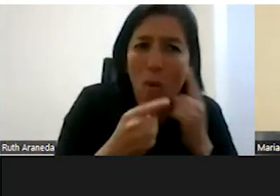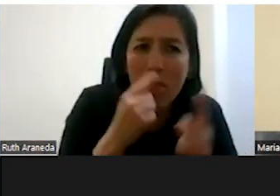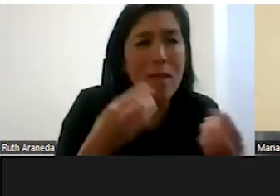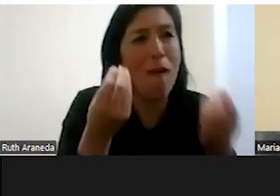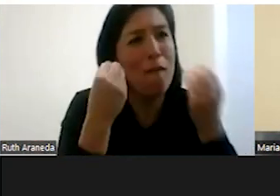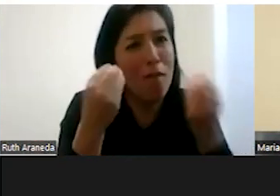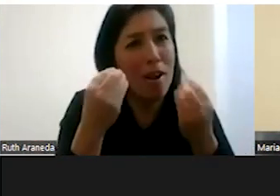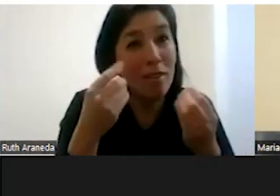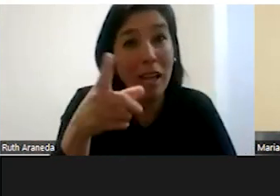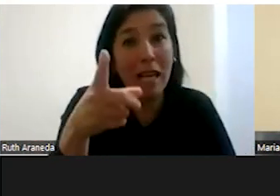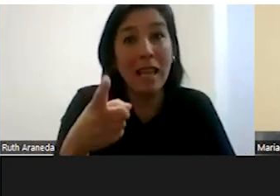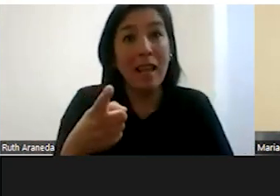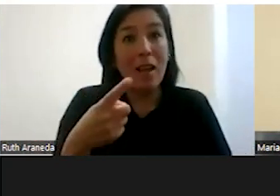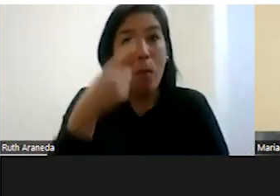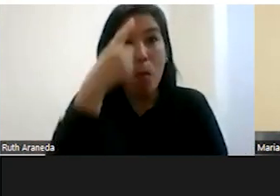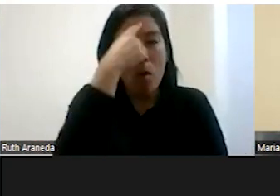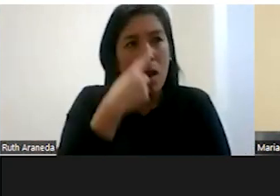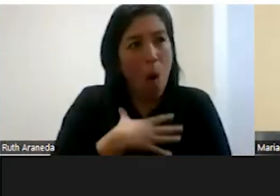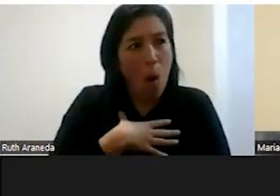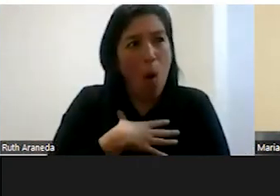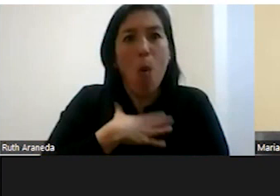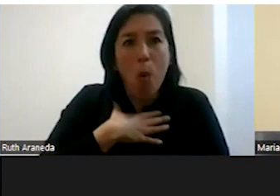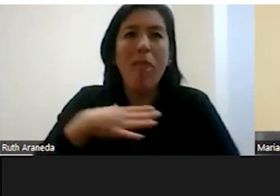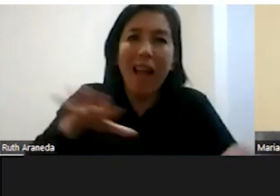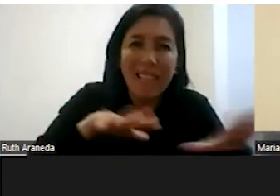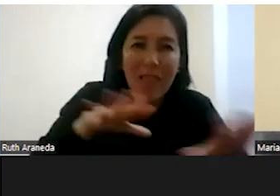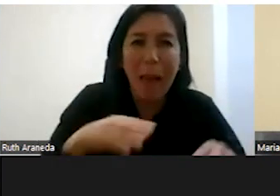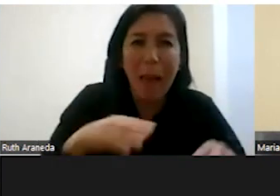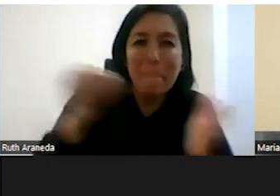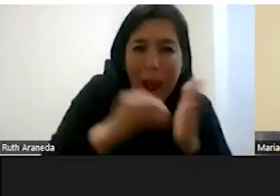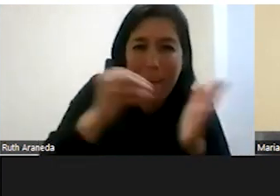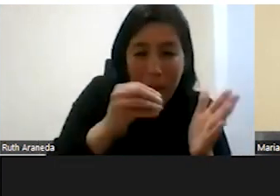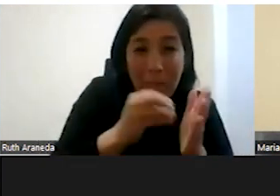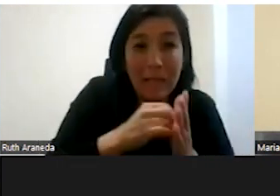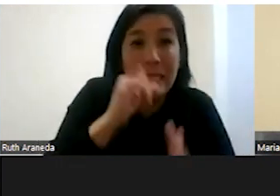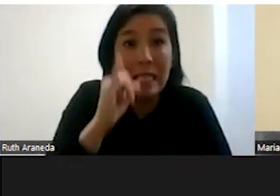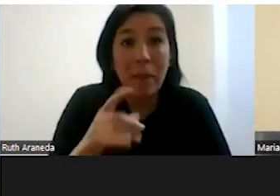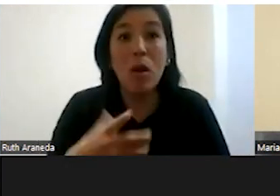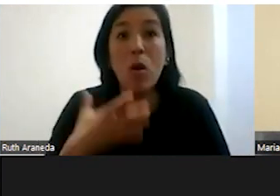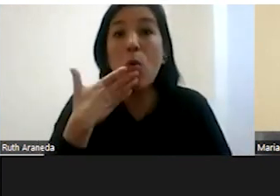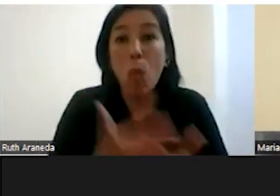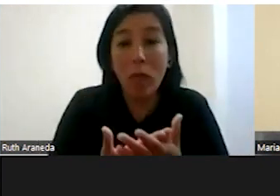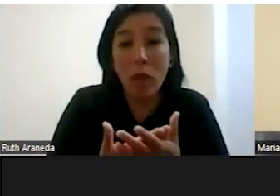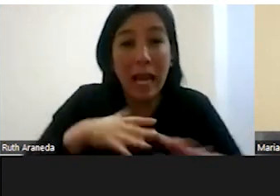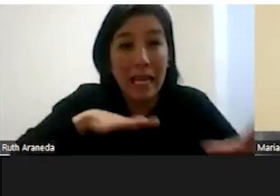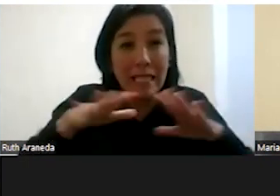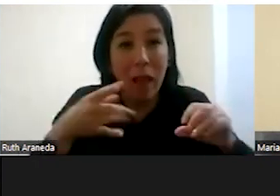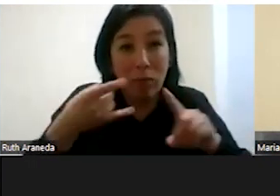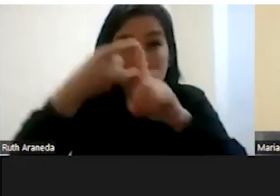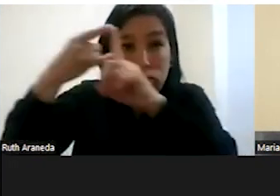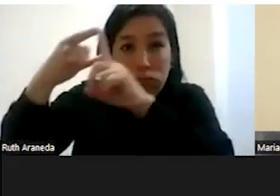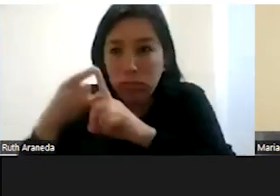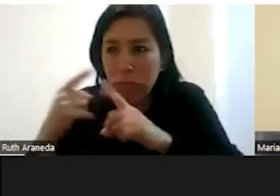deja con muchas ganas de querer hacer más actividades en el futuro. Cada vez que tenemos este tipo de encuentros, nos quedamos con más desafíos